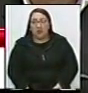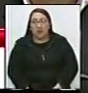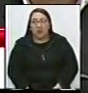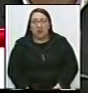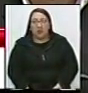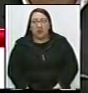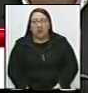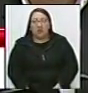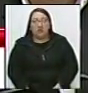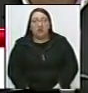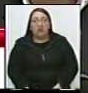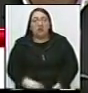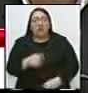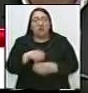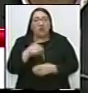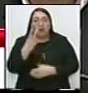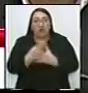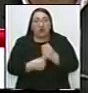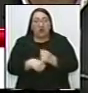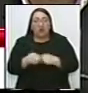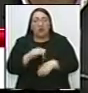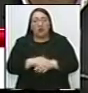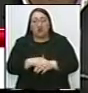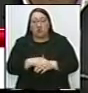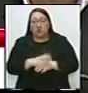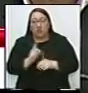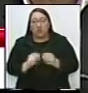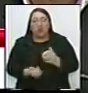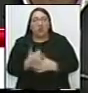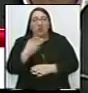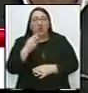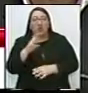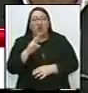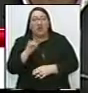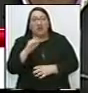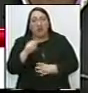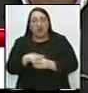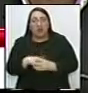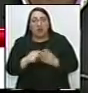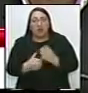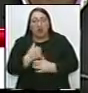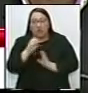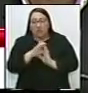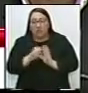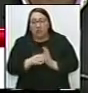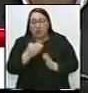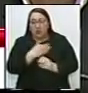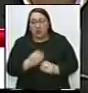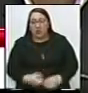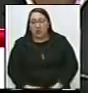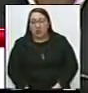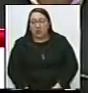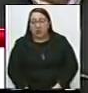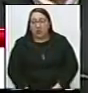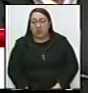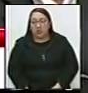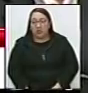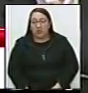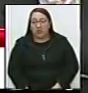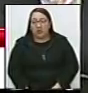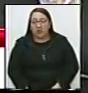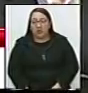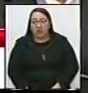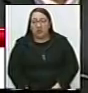que este voto de confianza debería estar centrado sobre el tema de un nuevo referéndum y una nueva constitución, presidente. Sin embargo, en el